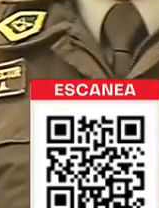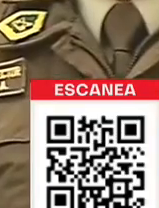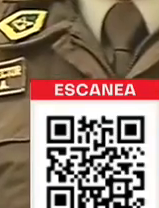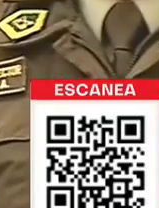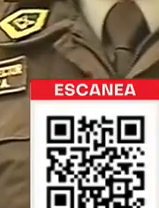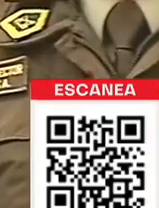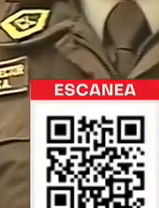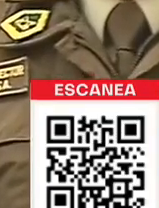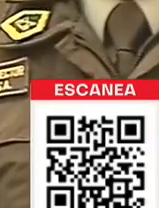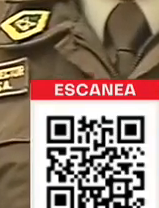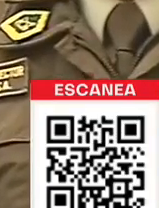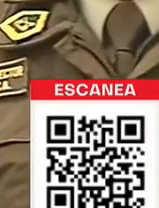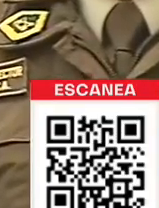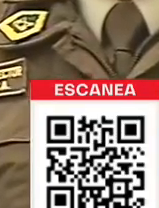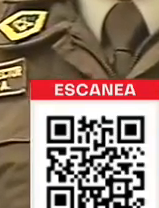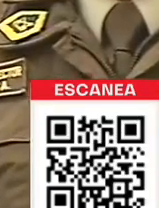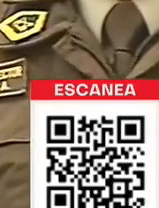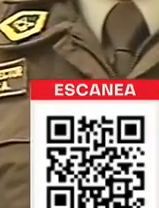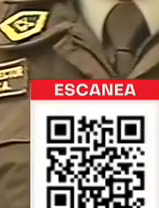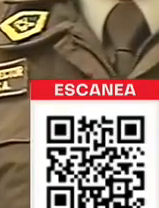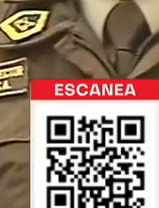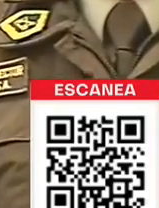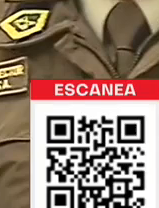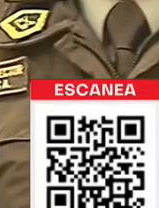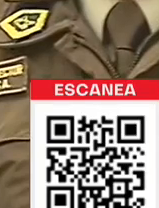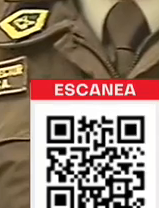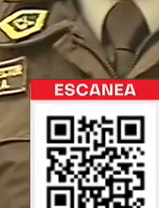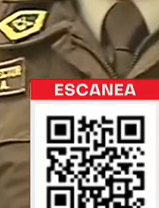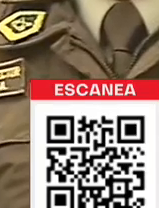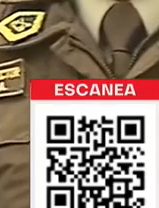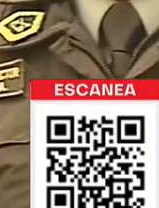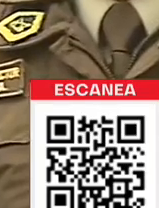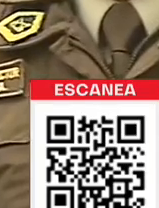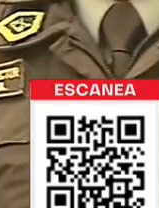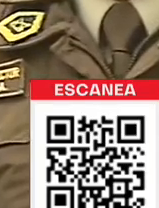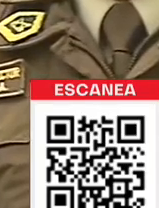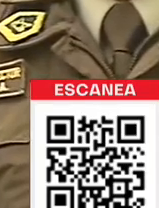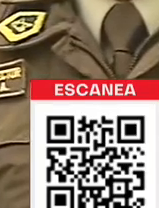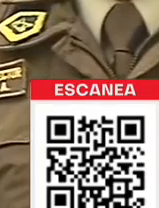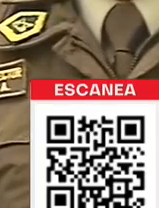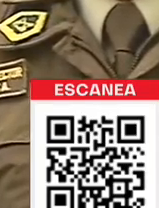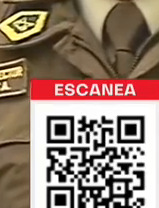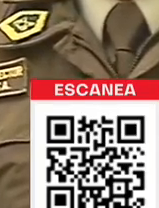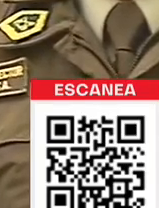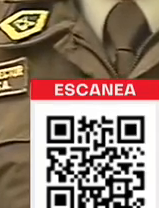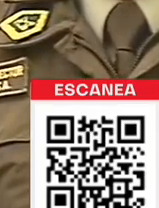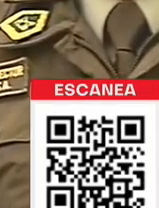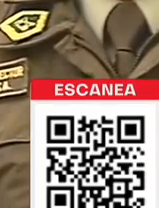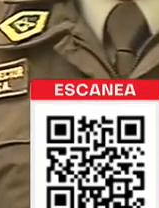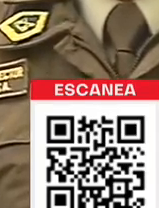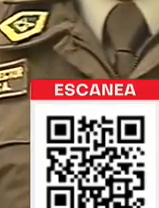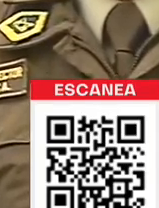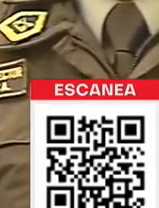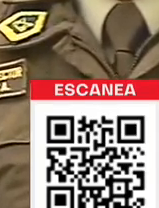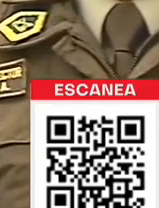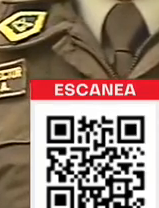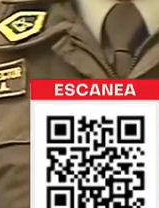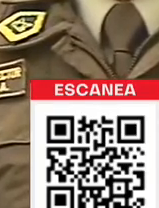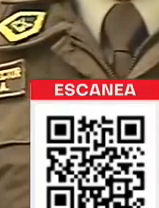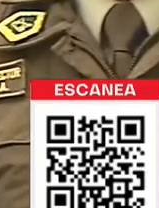evento que vivimos esta semana es de la máxima gravedad no habíamos visto un ADO directo hacia civiles